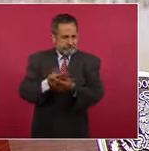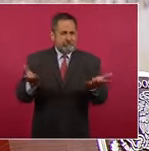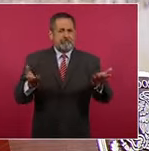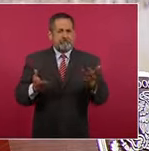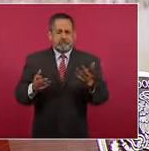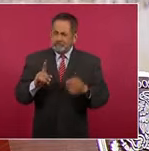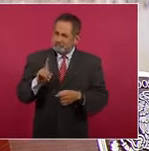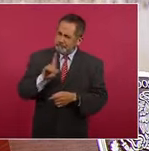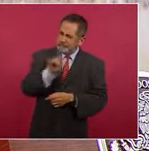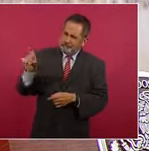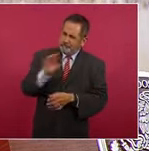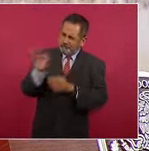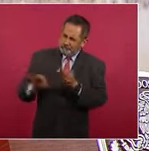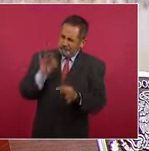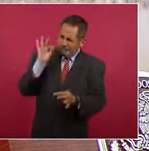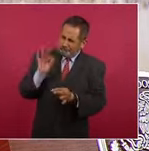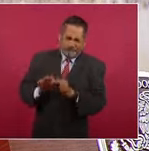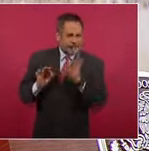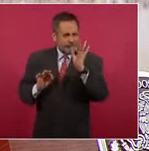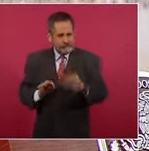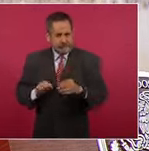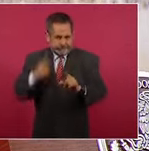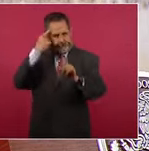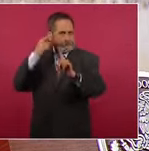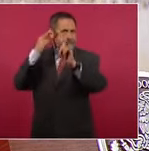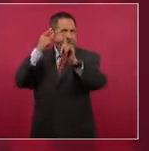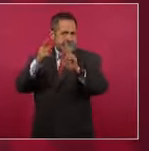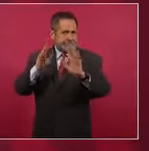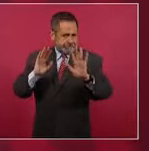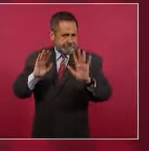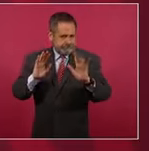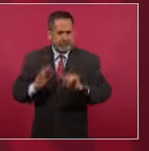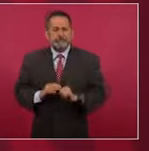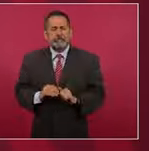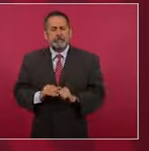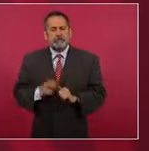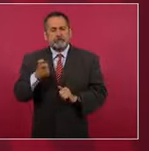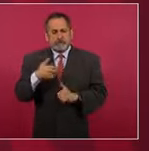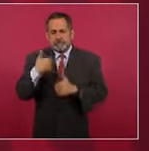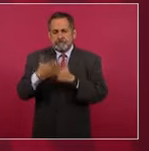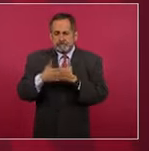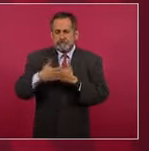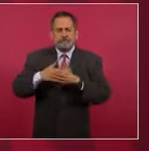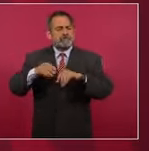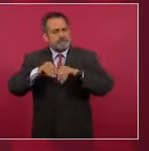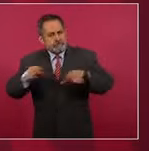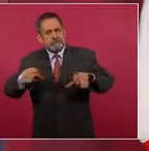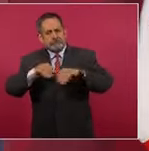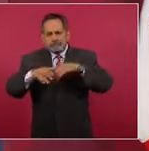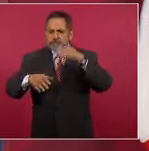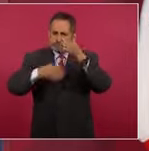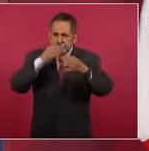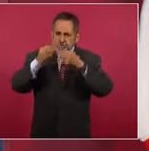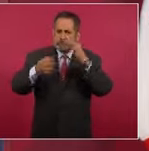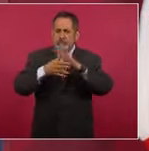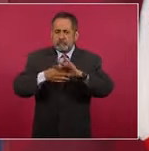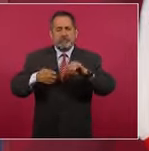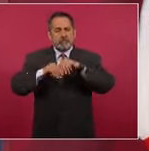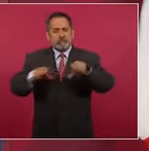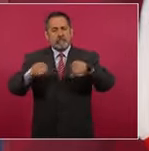al 100. Ese es el reto, ese es el desafío. Por eso lo vamos a transparentar